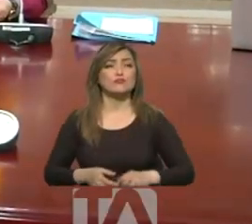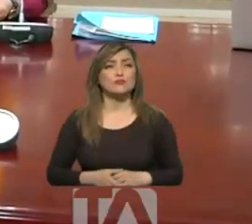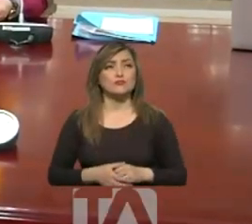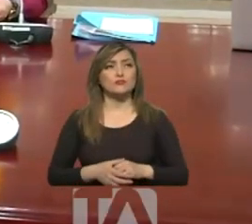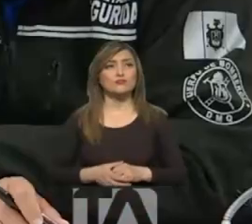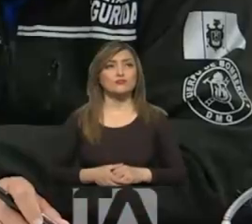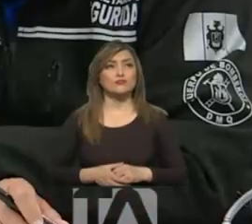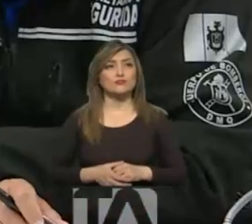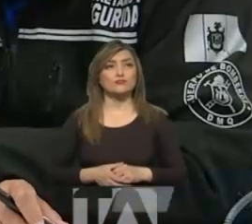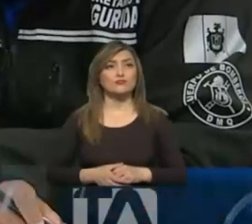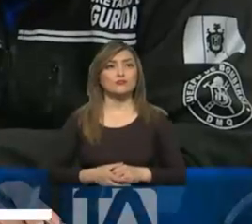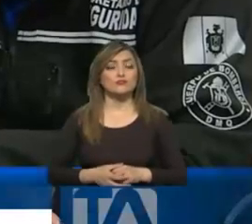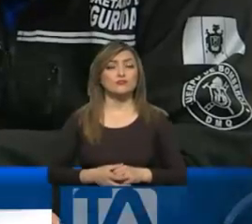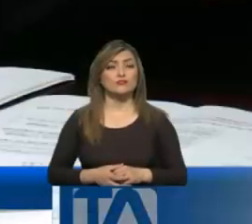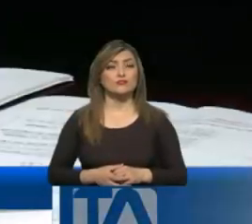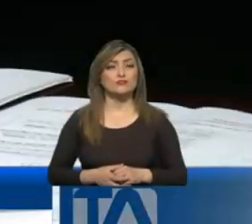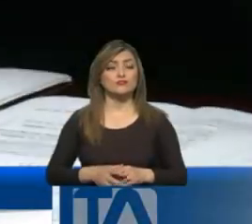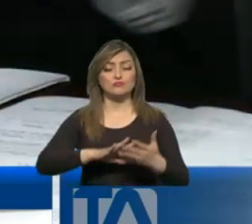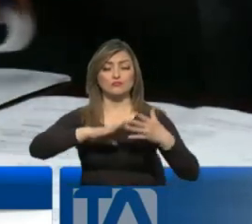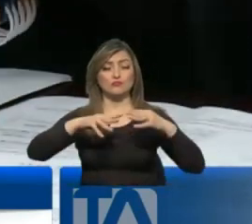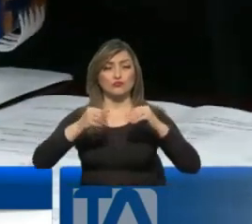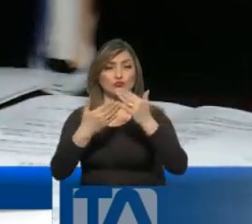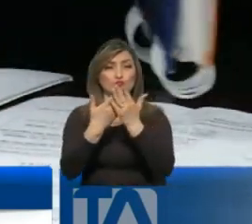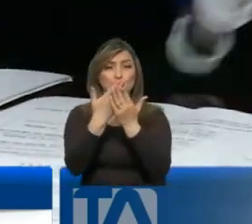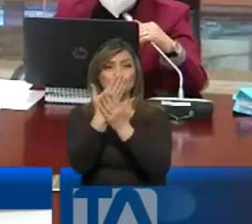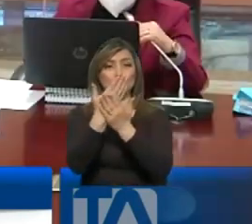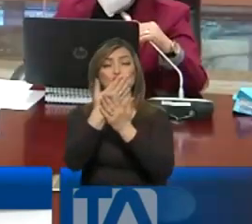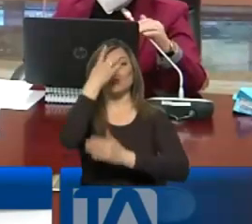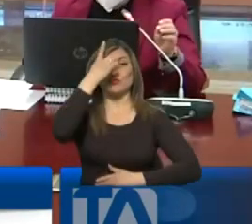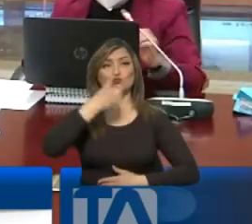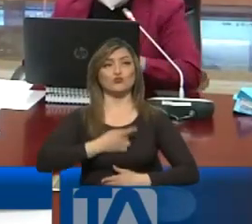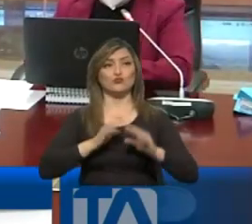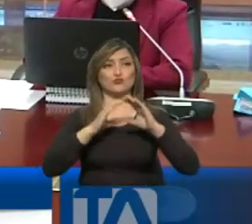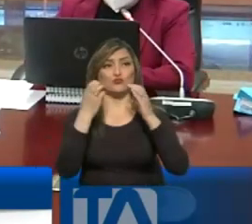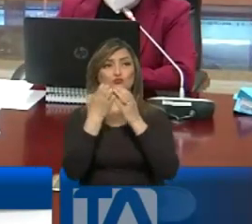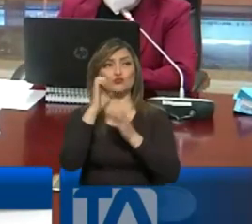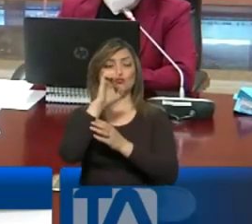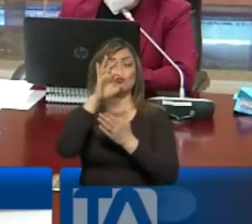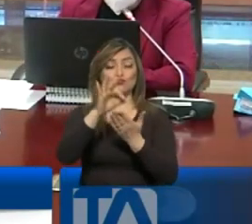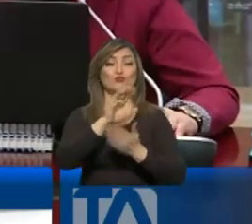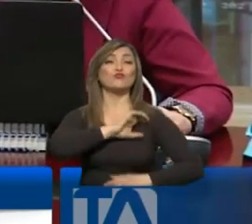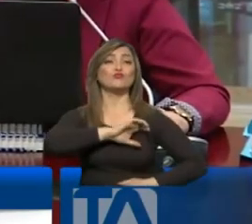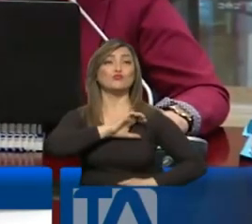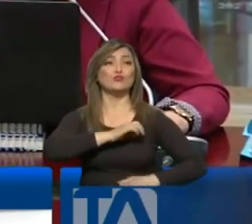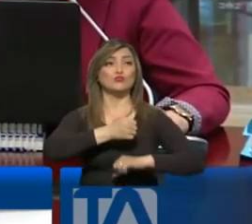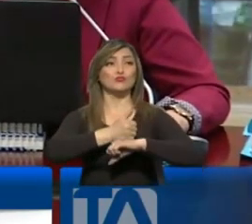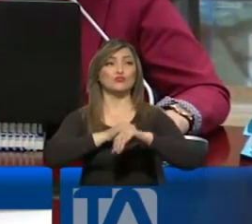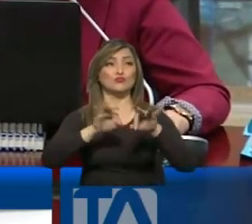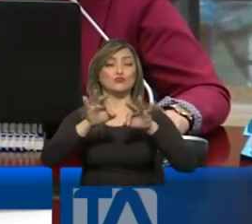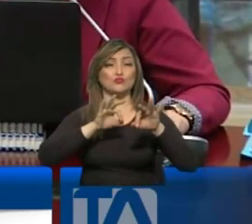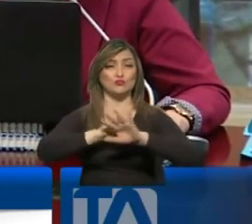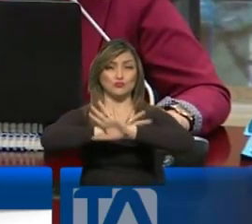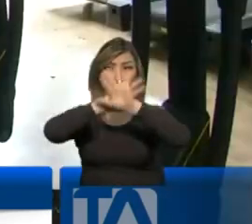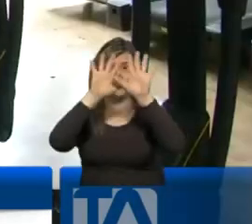Después de la confusión que generó la nueva resolución del COE Metropolitano, las autoridades aclararon las dudas e indicaron que desde este